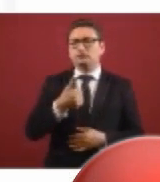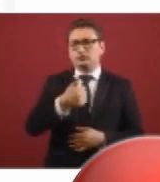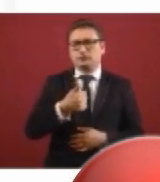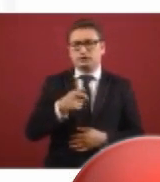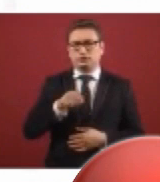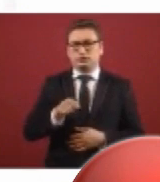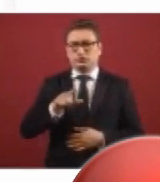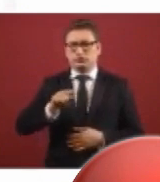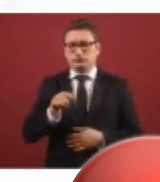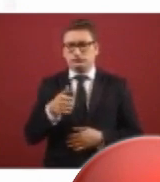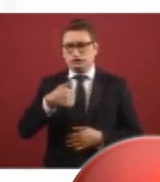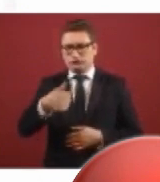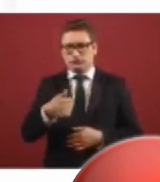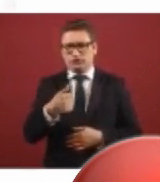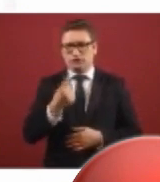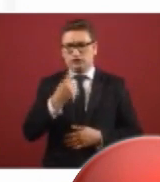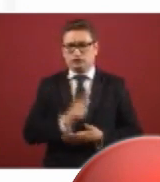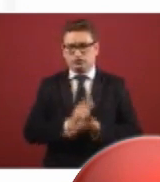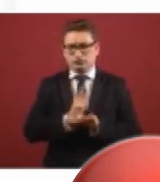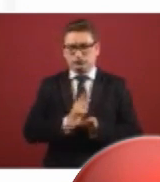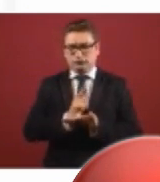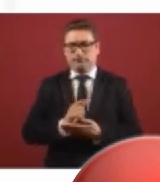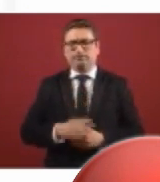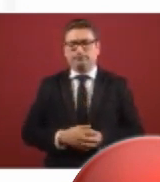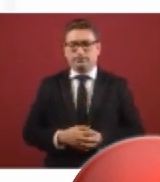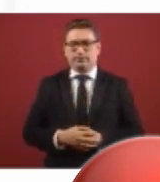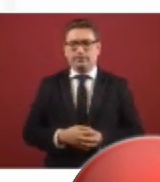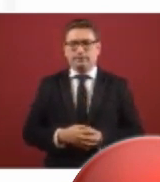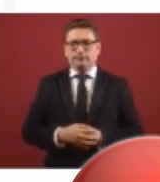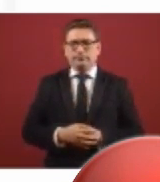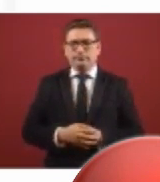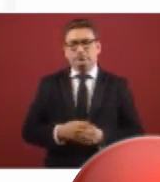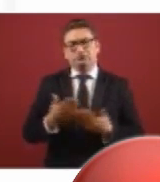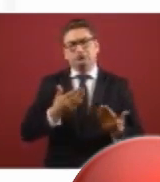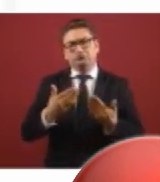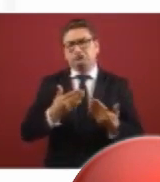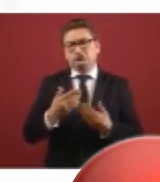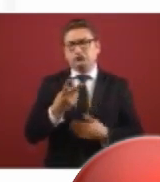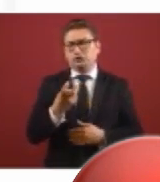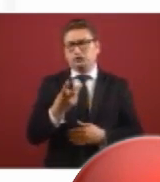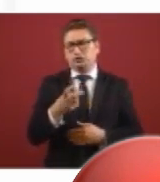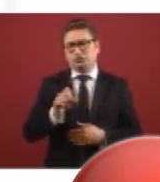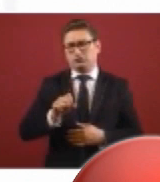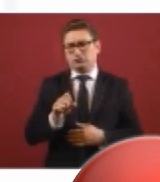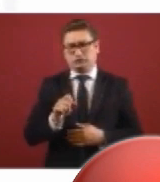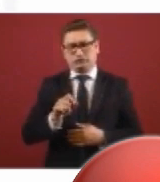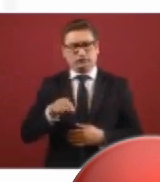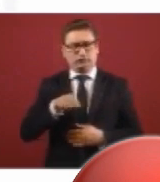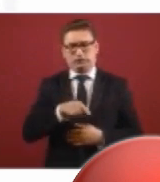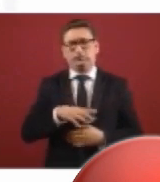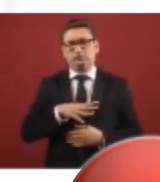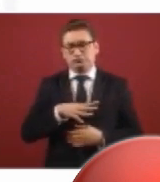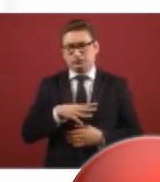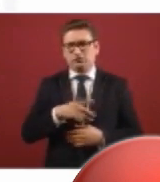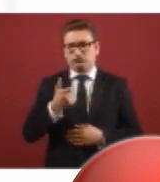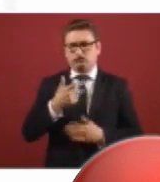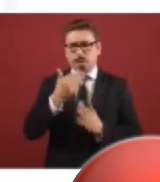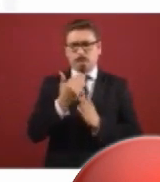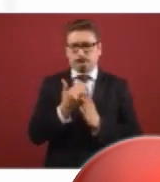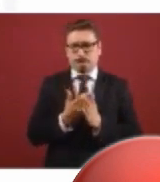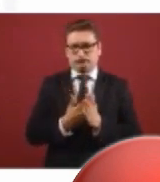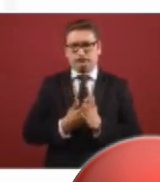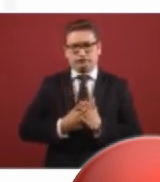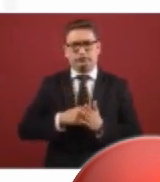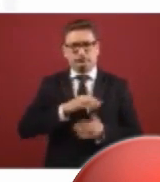76 centavos por litro y un margen de 2 pesos con 60 centavos es la prueba que si se puede dar